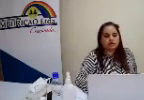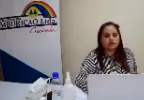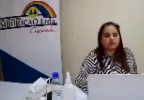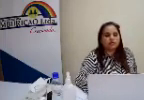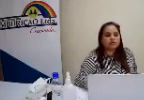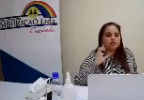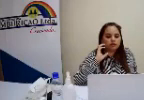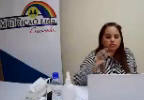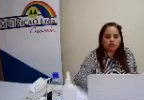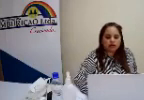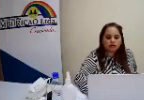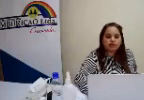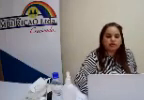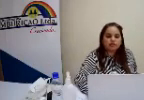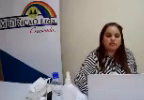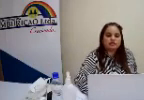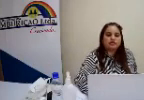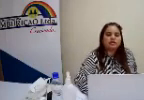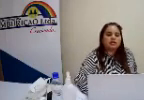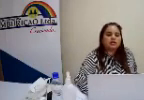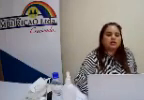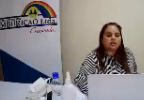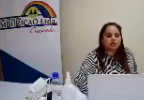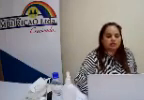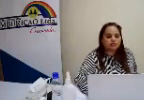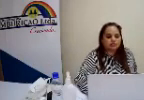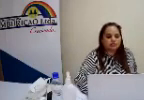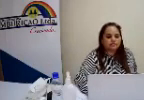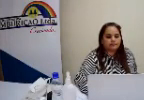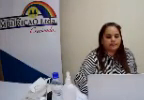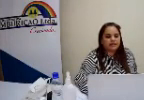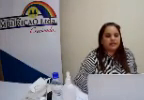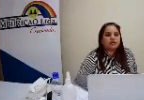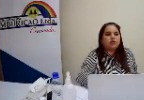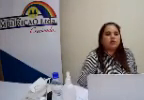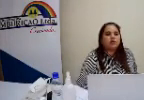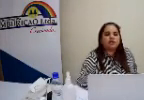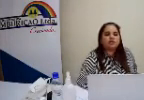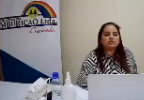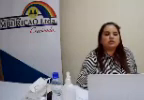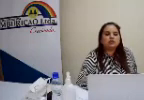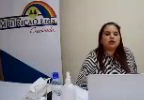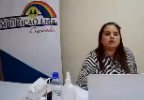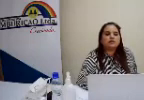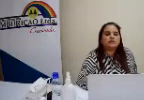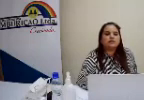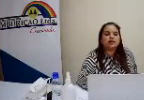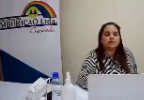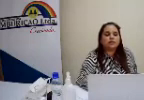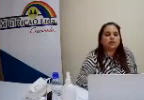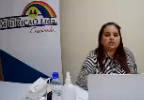psicóticos. Los síntomas psicóticos son las alucinaciones y los delirios. ¿Cómo hago el diagnóstico de todas